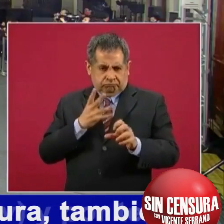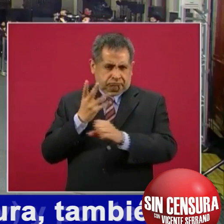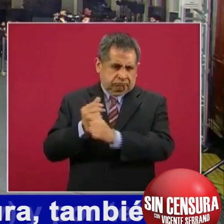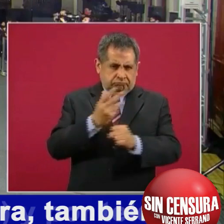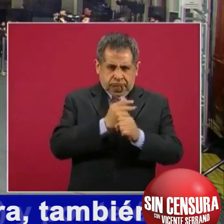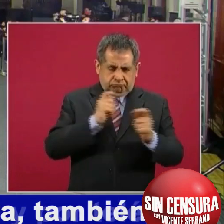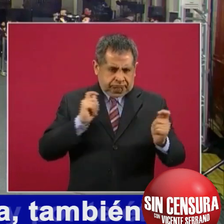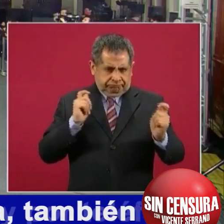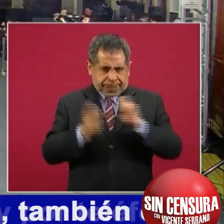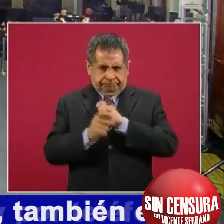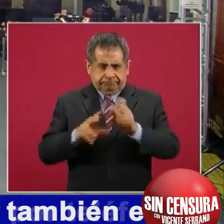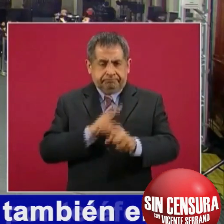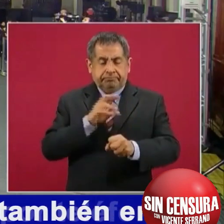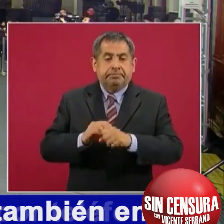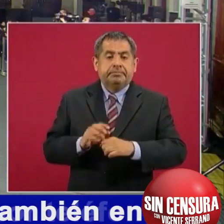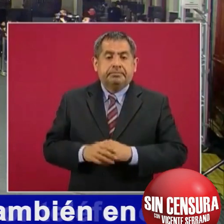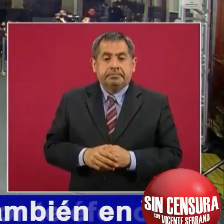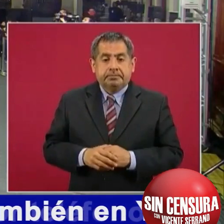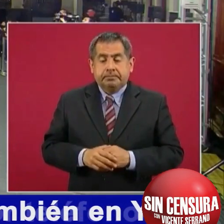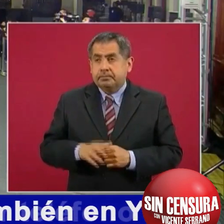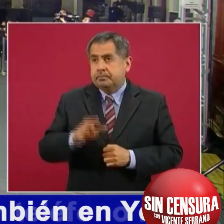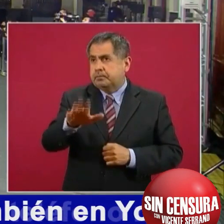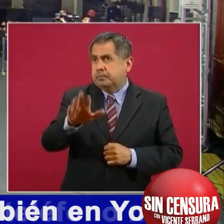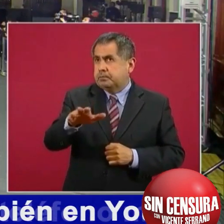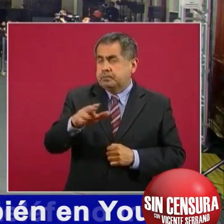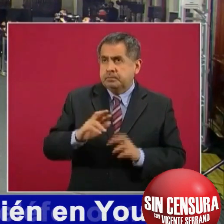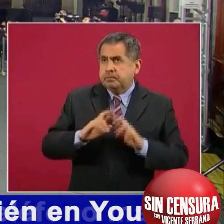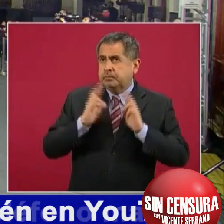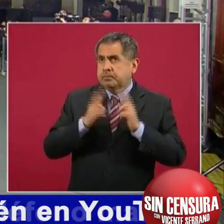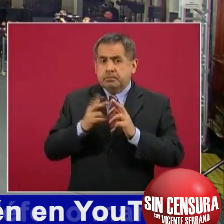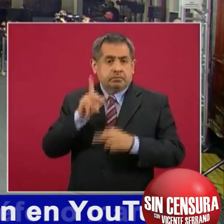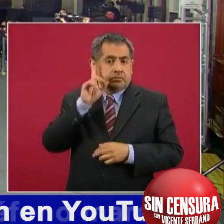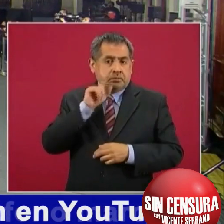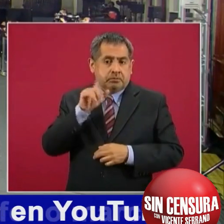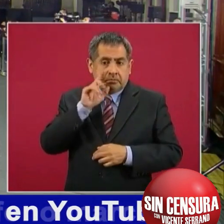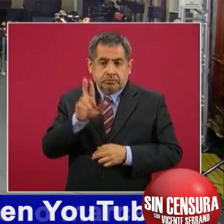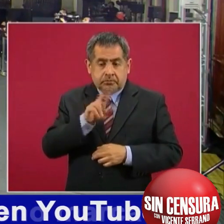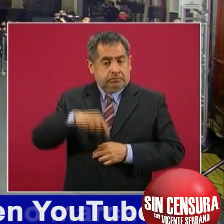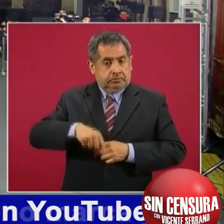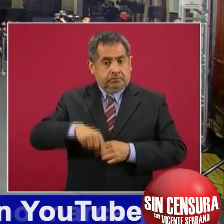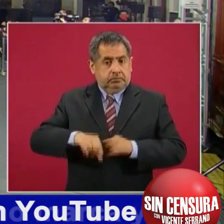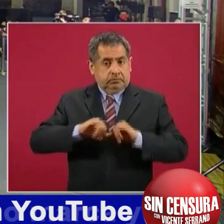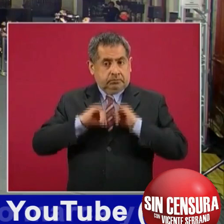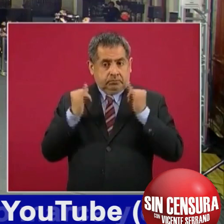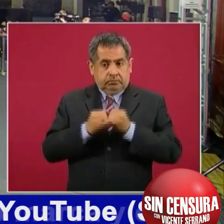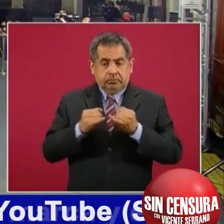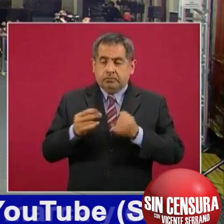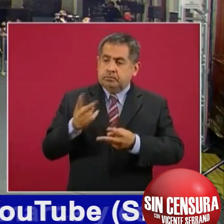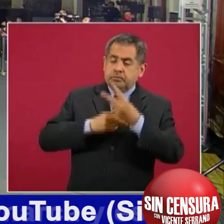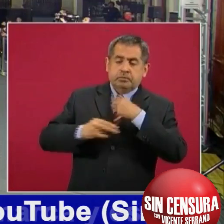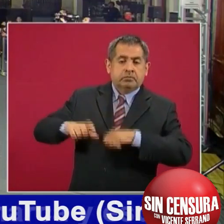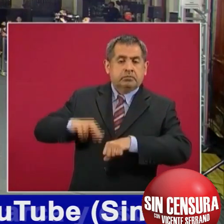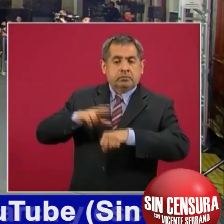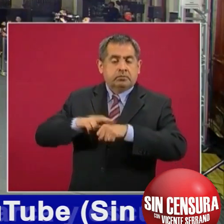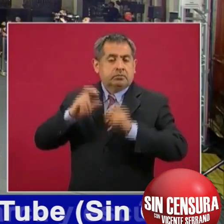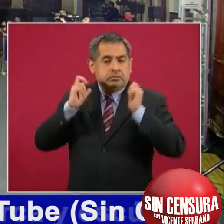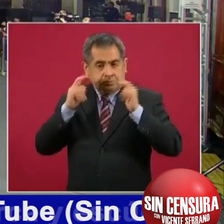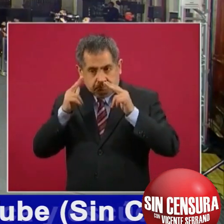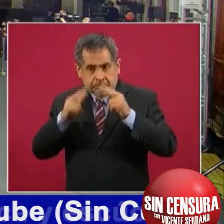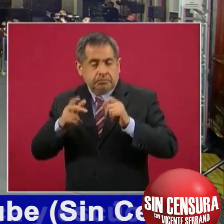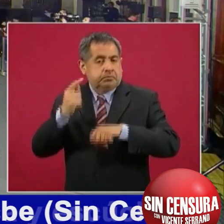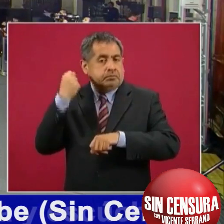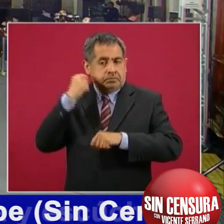de operación con las... Tenemos una reunión el martes, mañana, aquí en Palacio. Vienen los dos gobernadores, el de Chiapas, el de